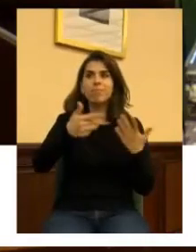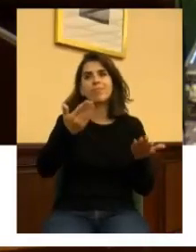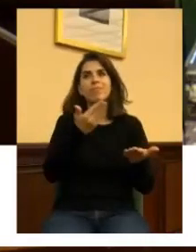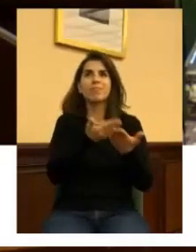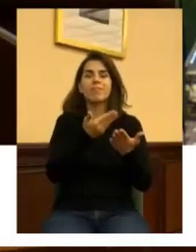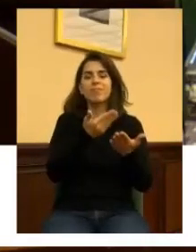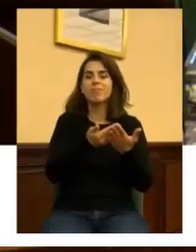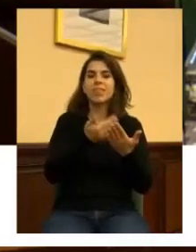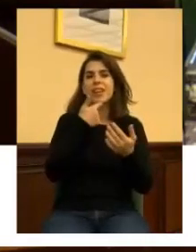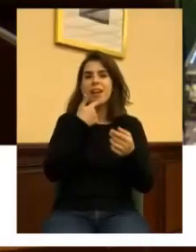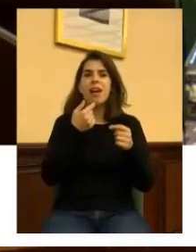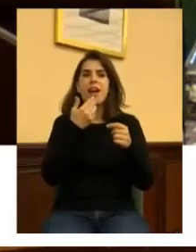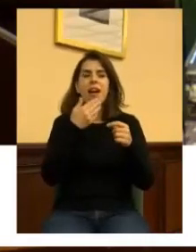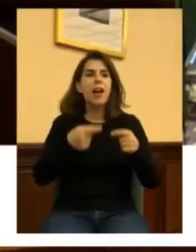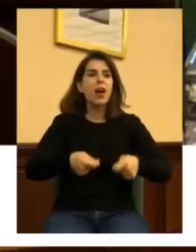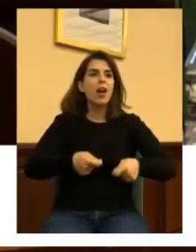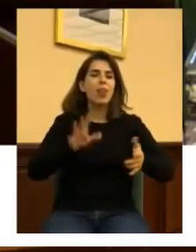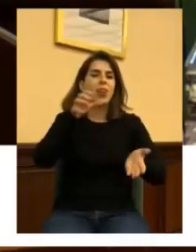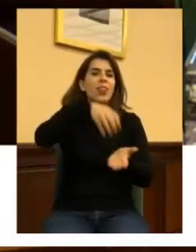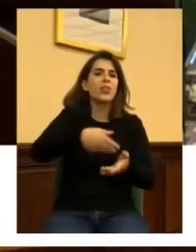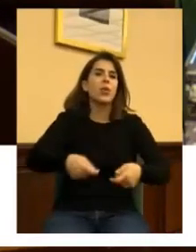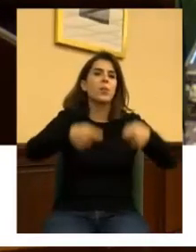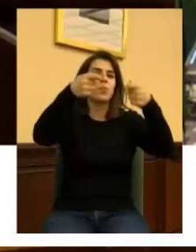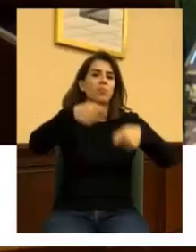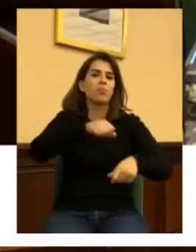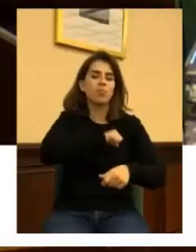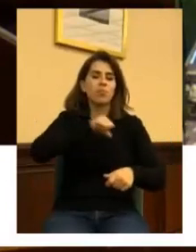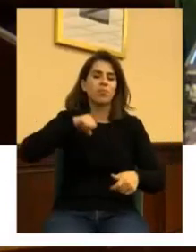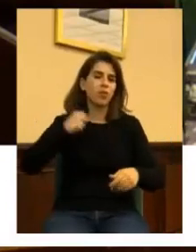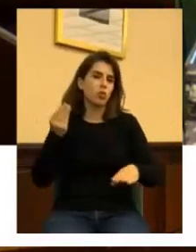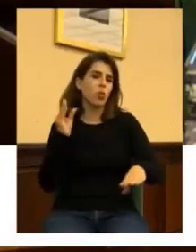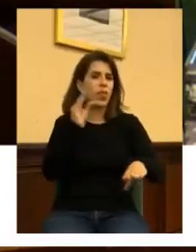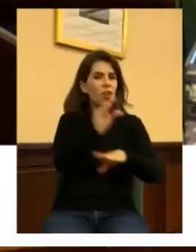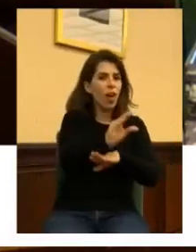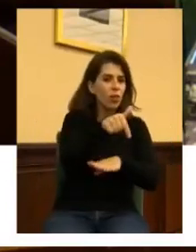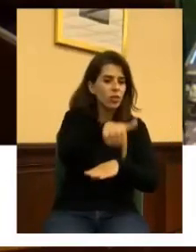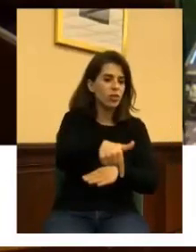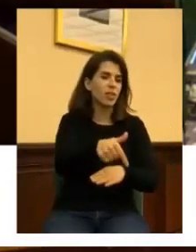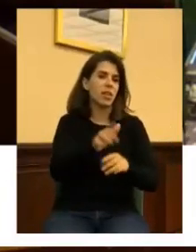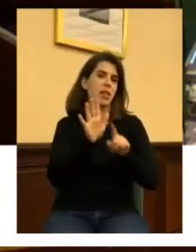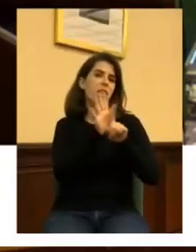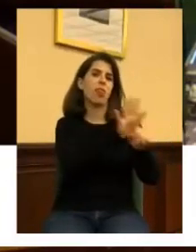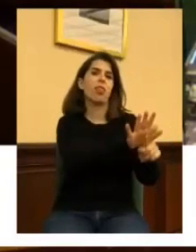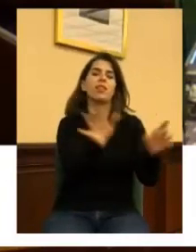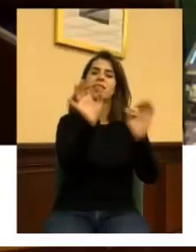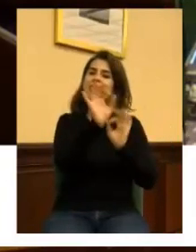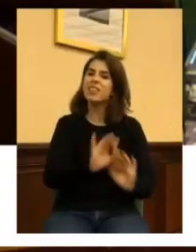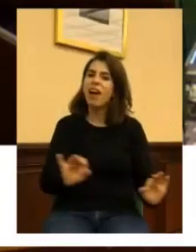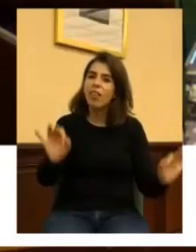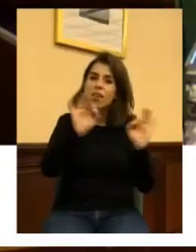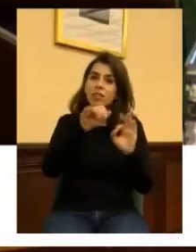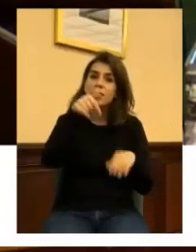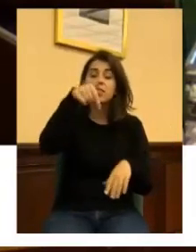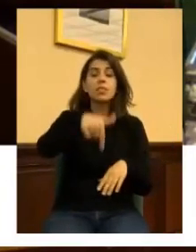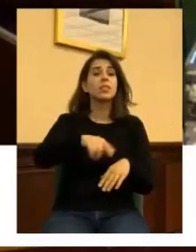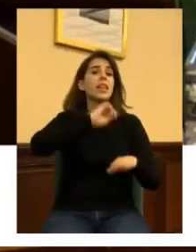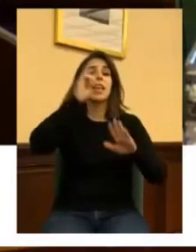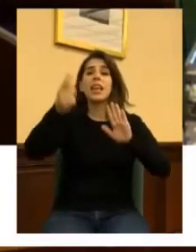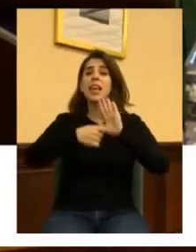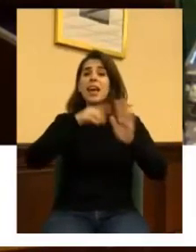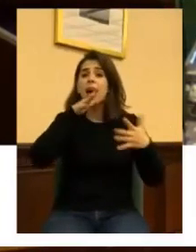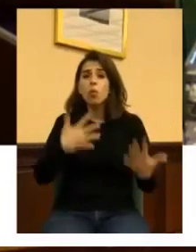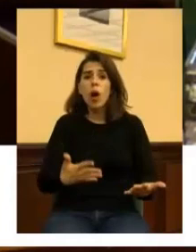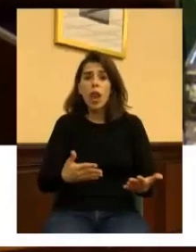una marginación hacia los centros privados subvencionados, los cuales siguen teniendo continuidad con la ley